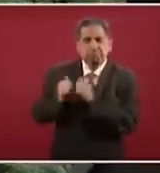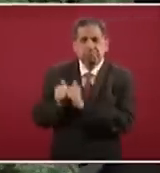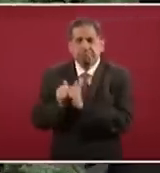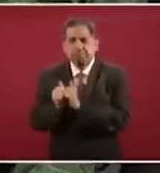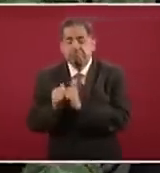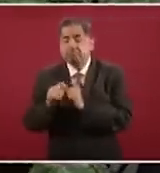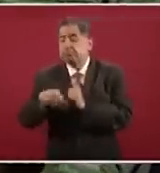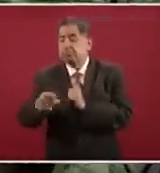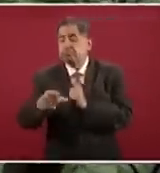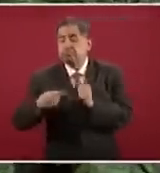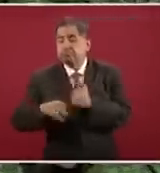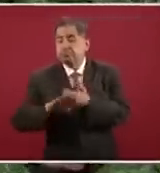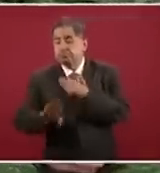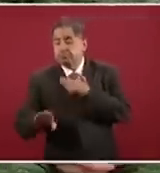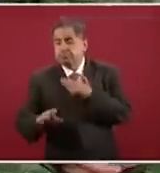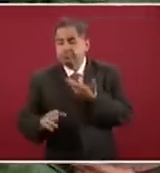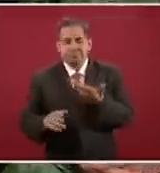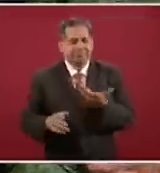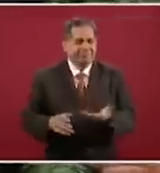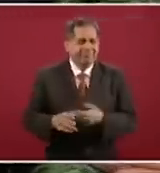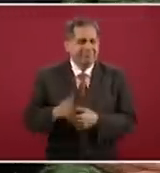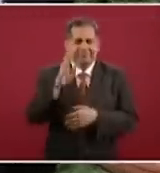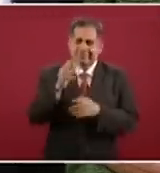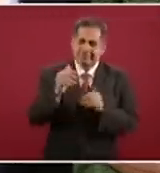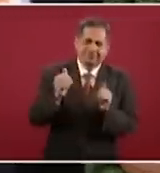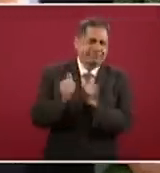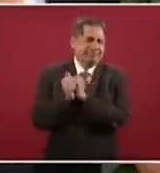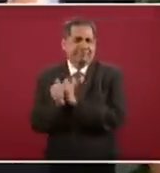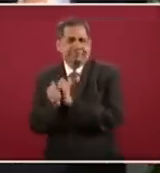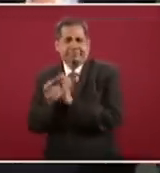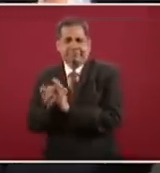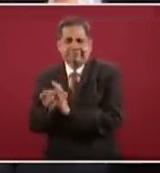Estaban como apéndices,